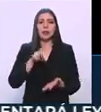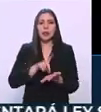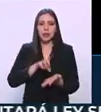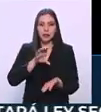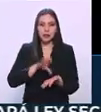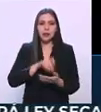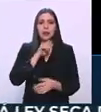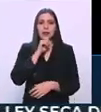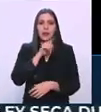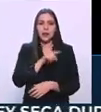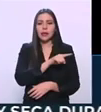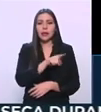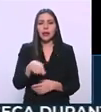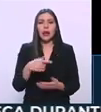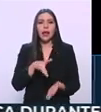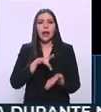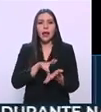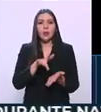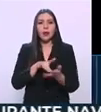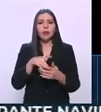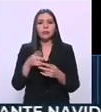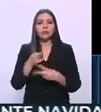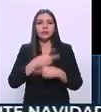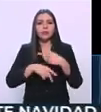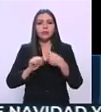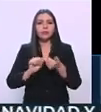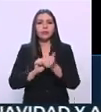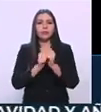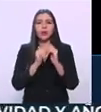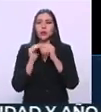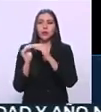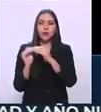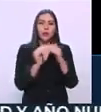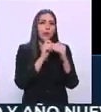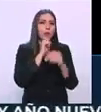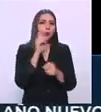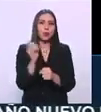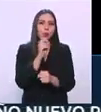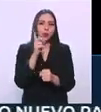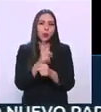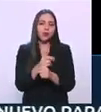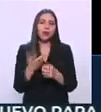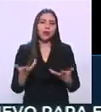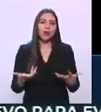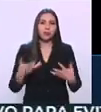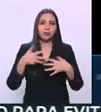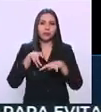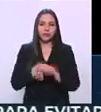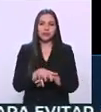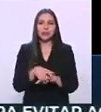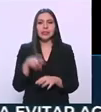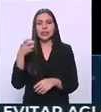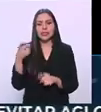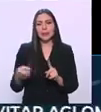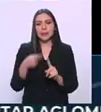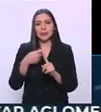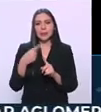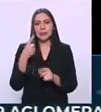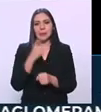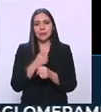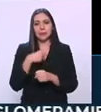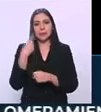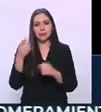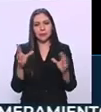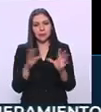esta política de inclusión, de oportunidades iguales para todos. Entonces este es un primer eje que te quisiera yo